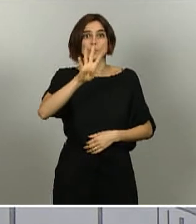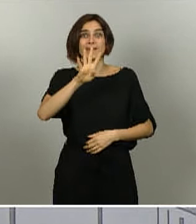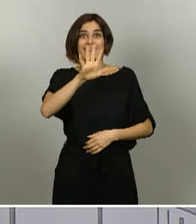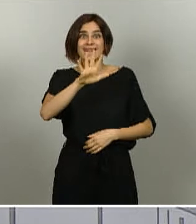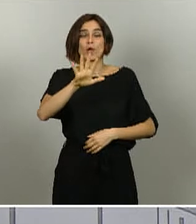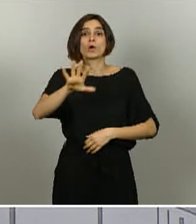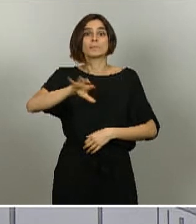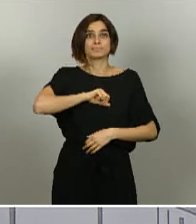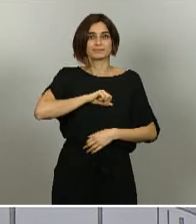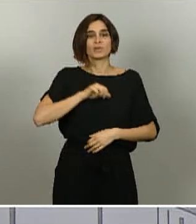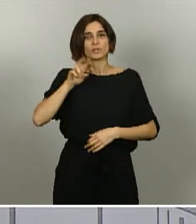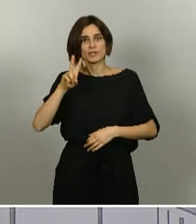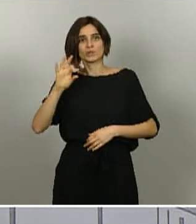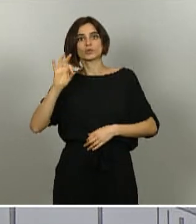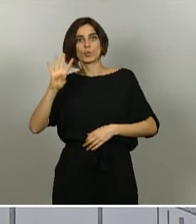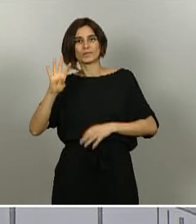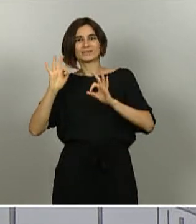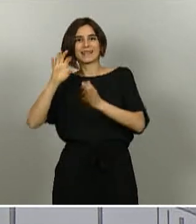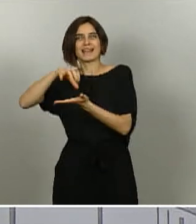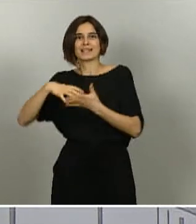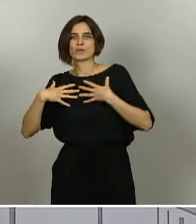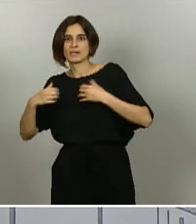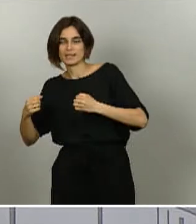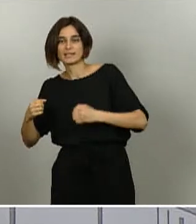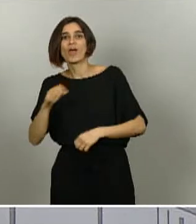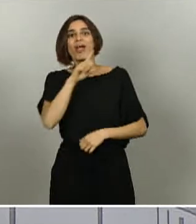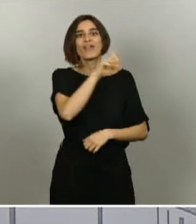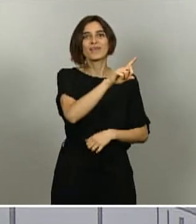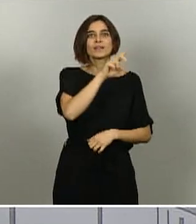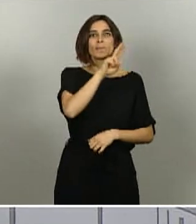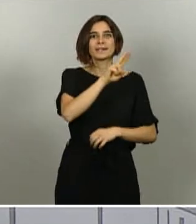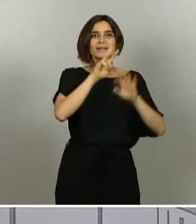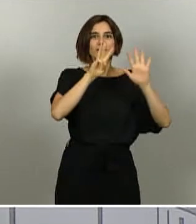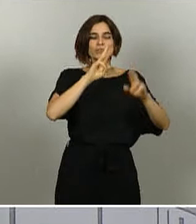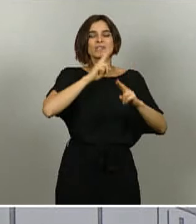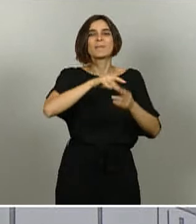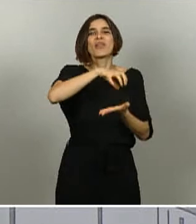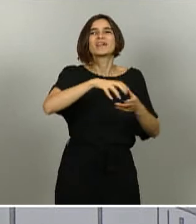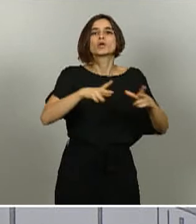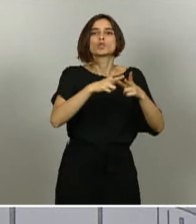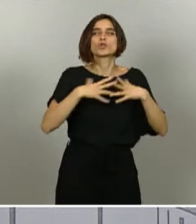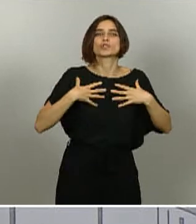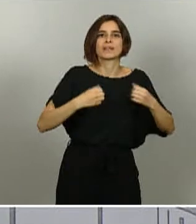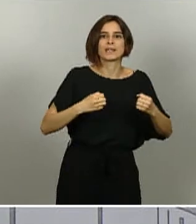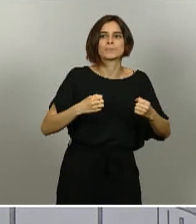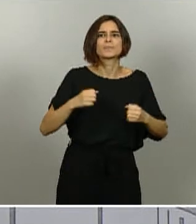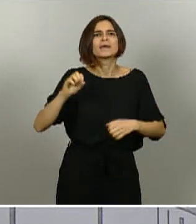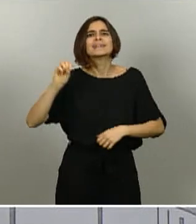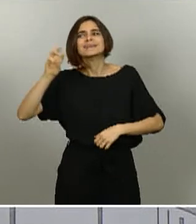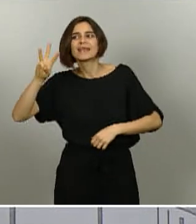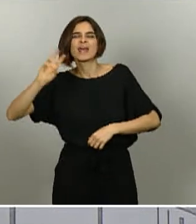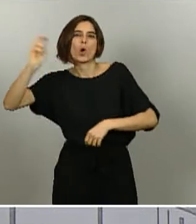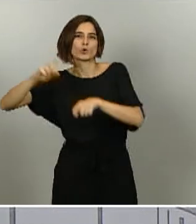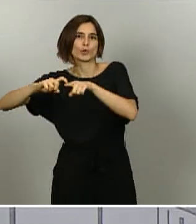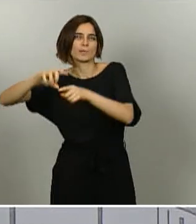centros sanitarios y 128 de centros sociosanitarios. 13 son de otro tipo de centros o trabajan en otro